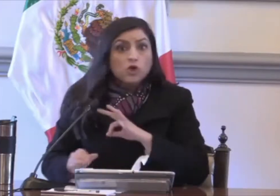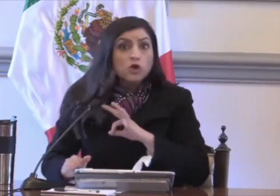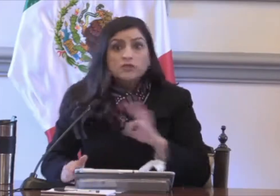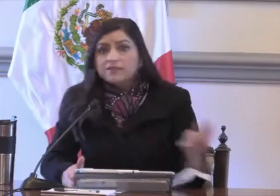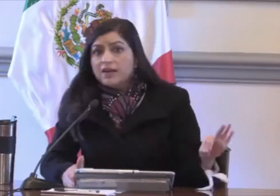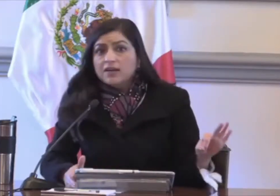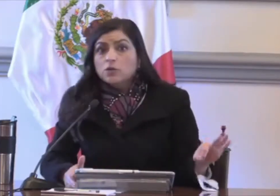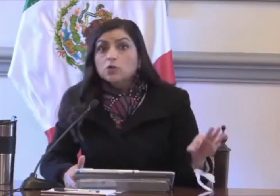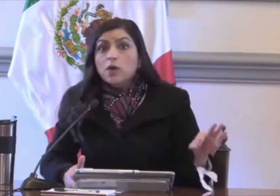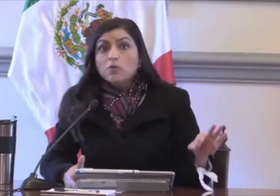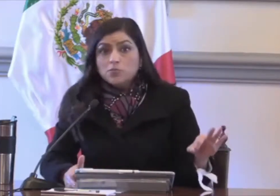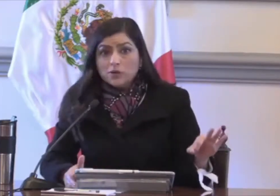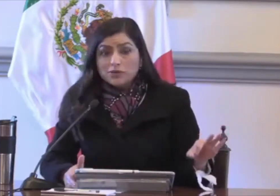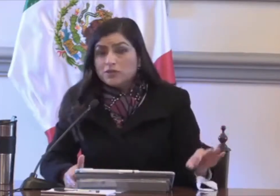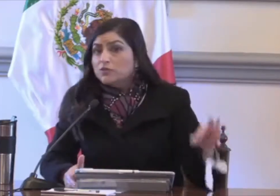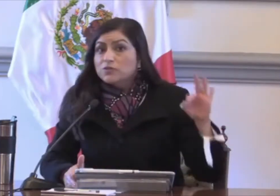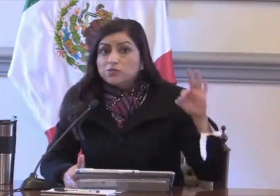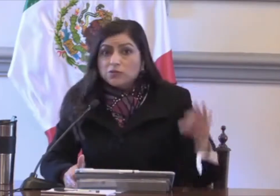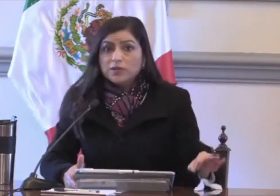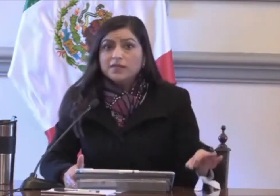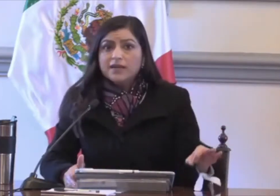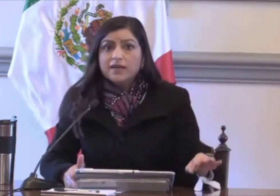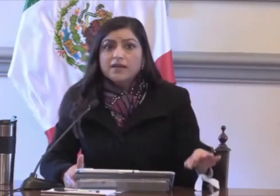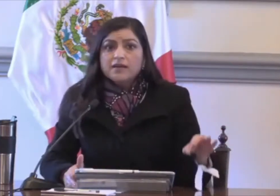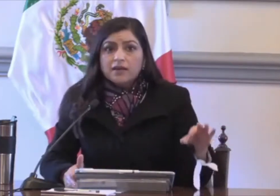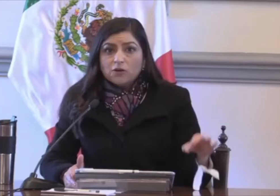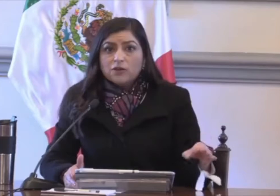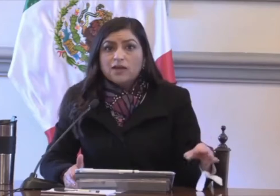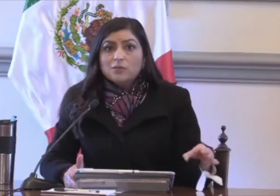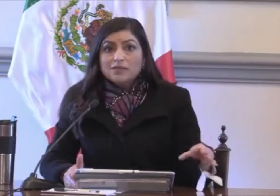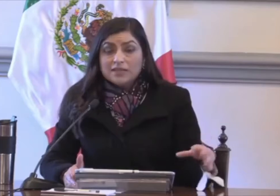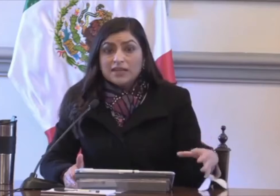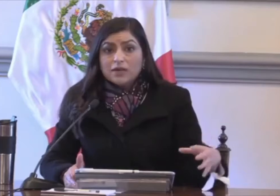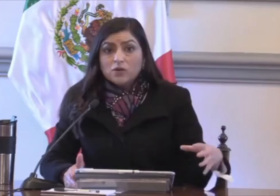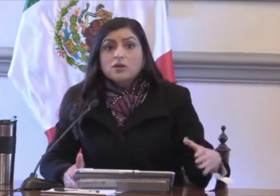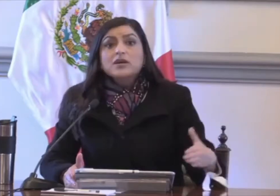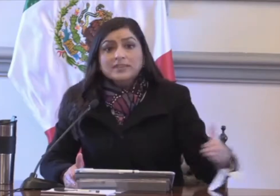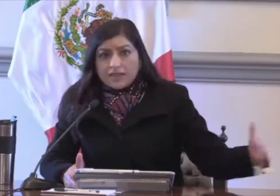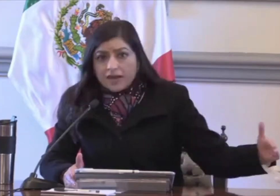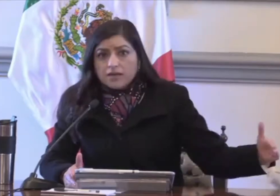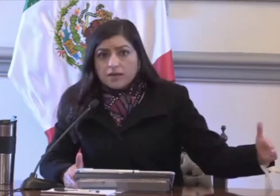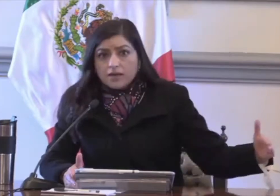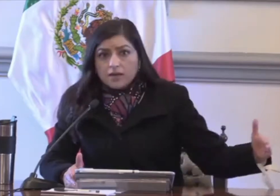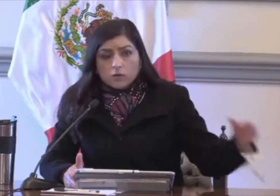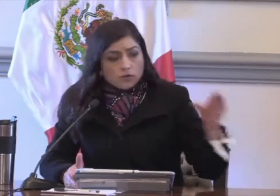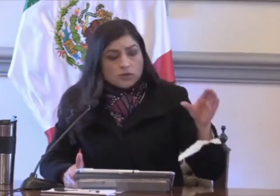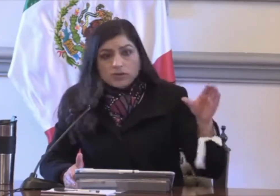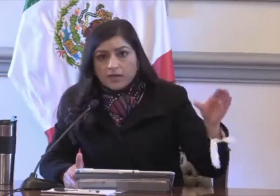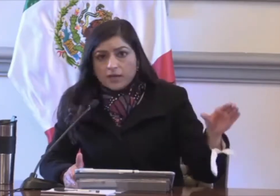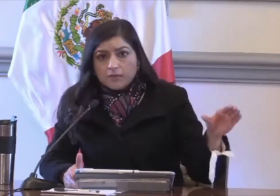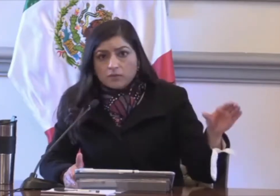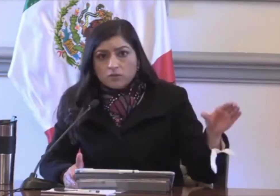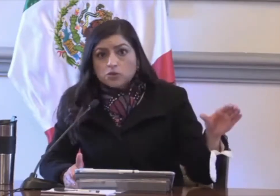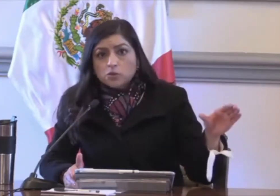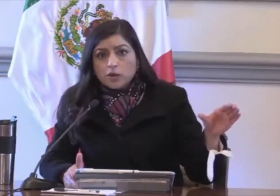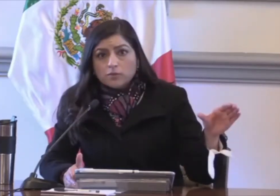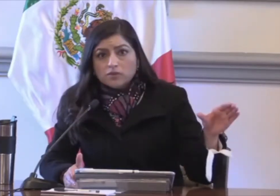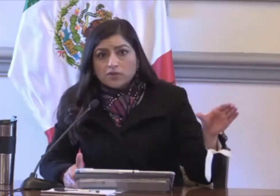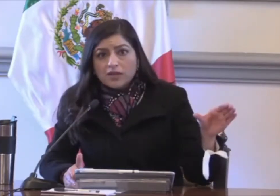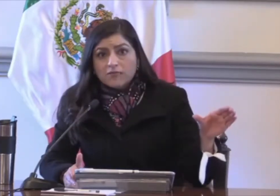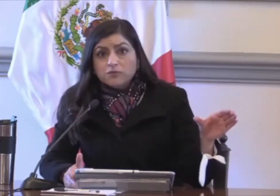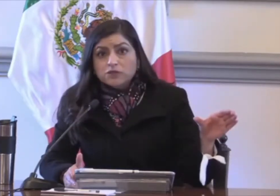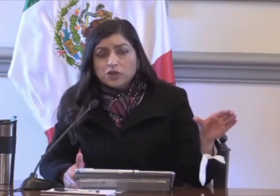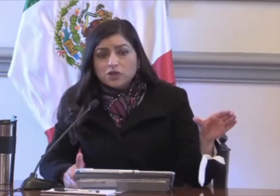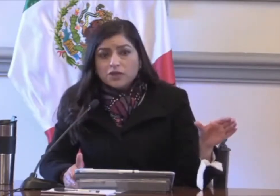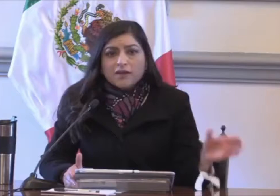no considera ningún nuevo impuesto, y esto es fundamental que lo tengamos así claro. Si hay unos elementos nuevos